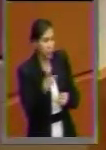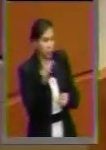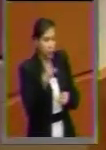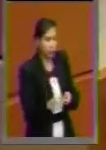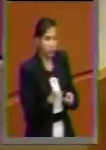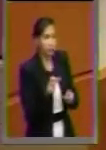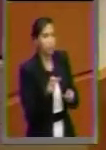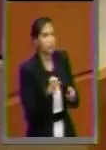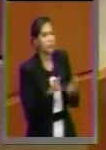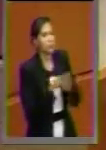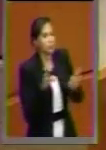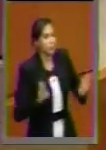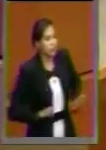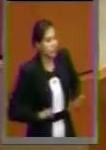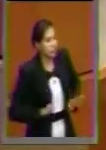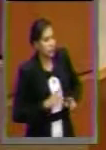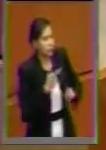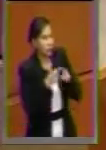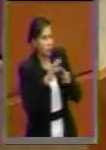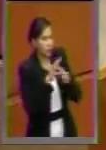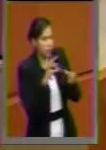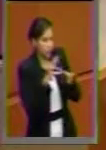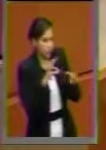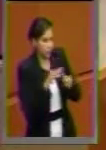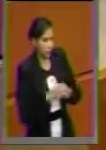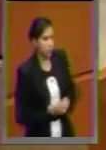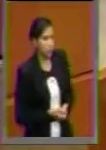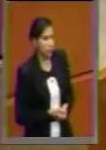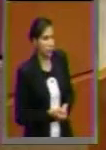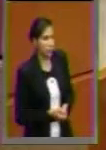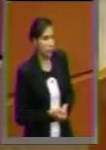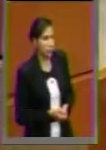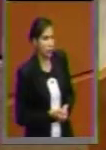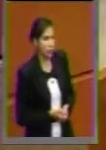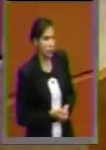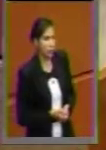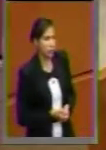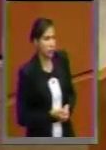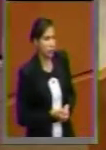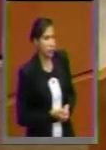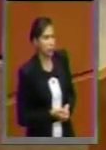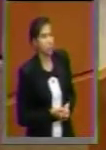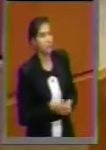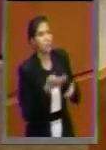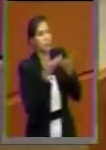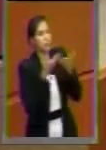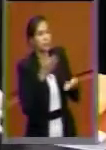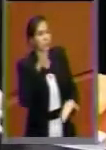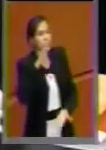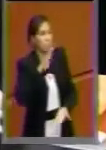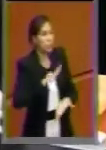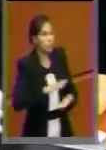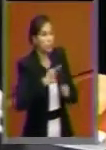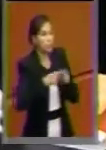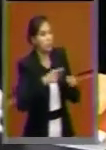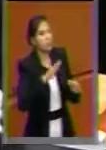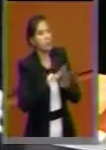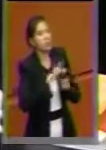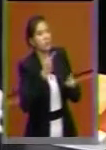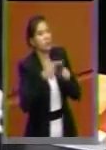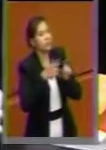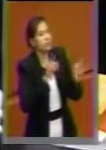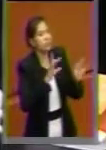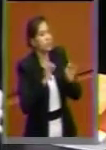inicie que dice que el asunto bueno es por eso que dicen que hay muy baja incidencia en